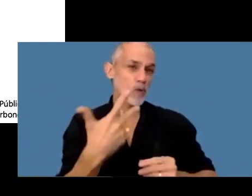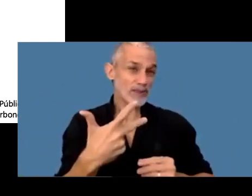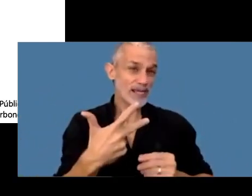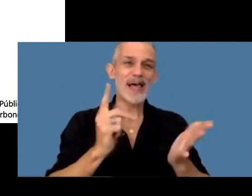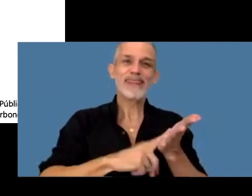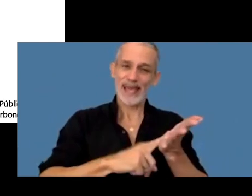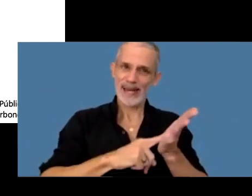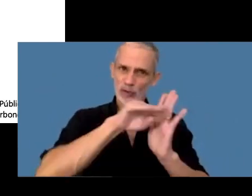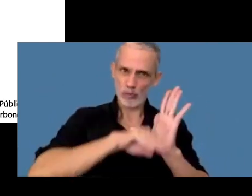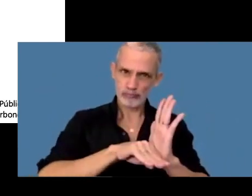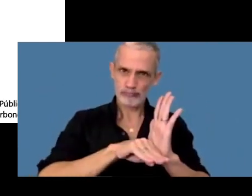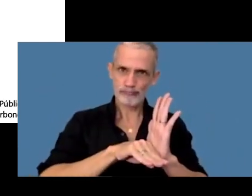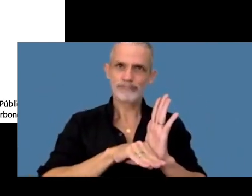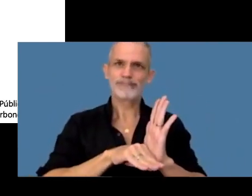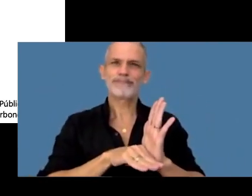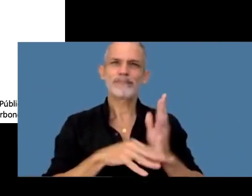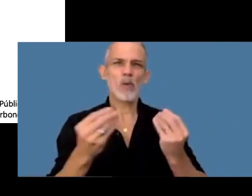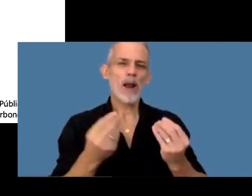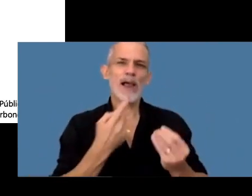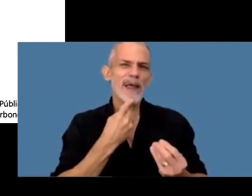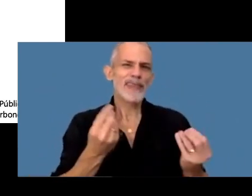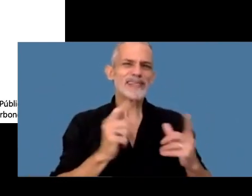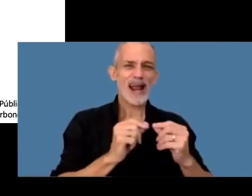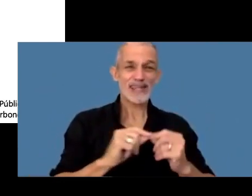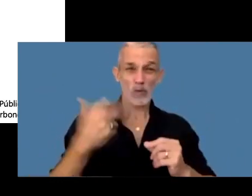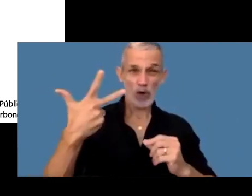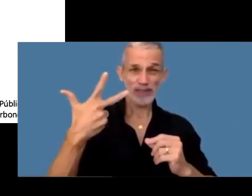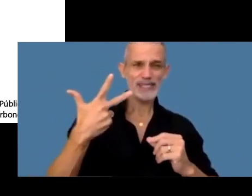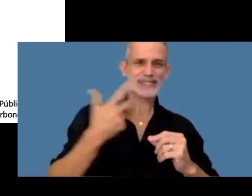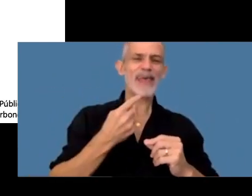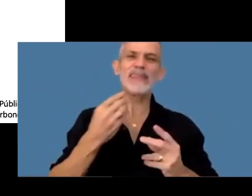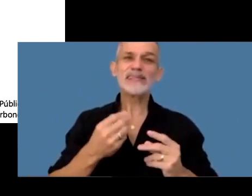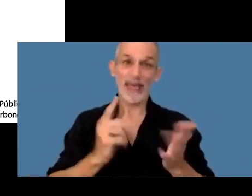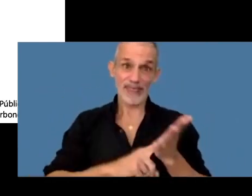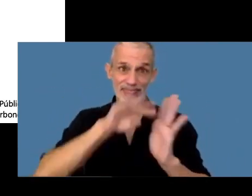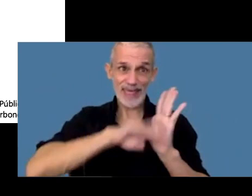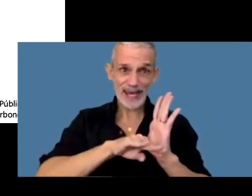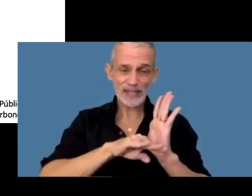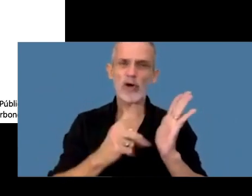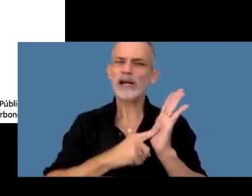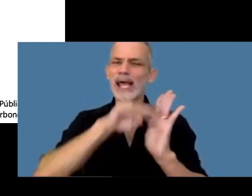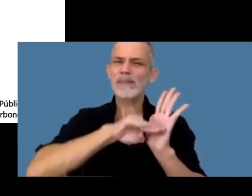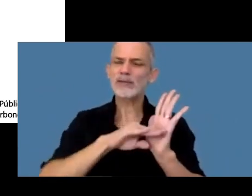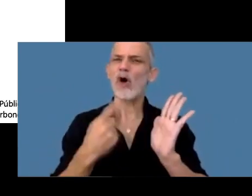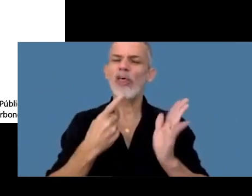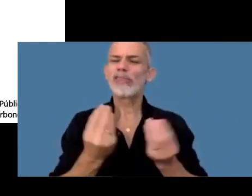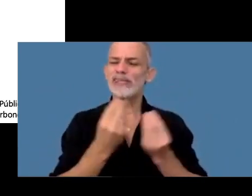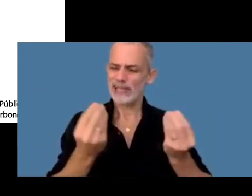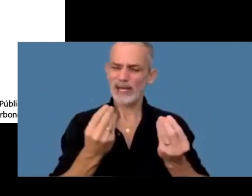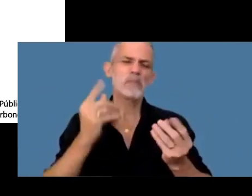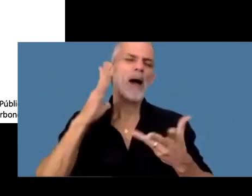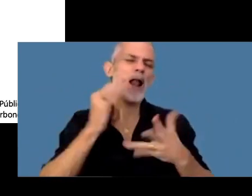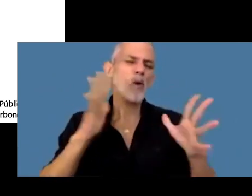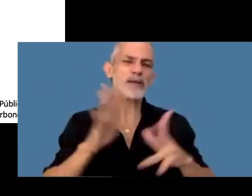reglamentario. Y básicamente me está diciendo el artículo 3 del decreto reglamentario, me dice algo así como: usted va a obtener